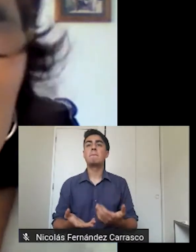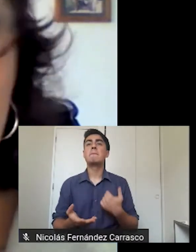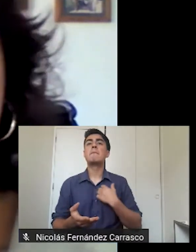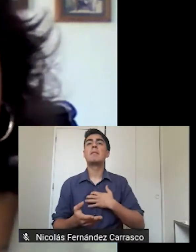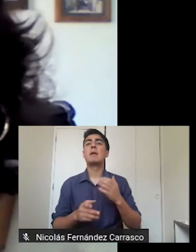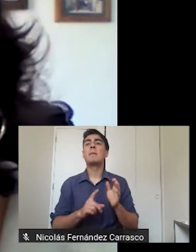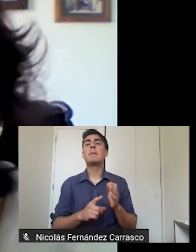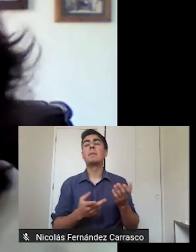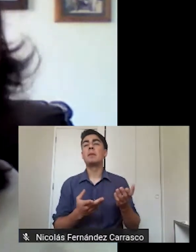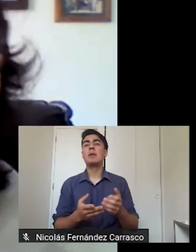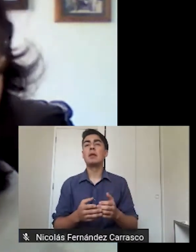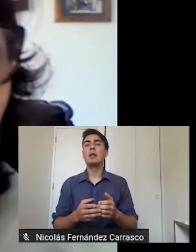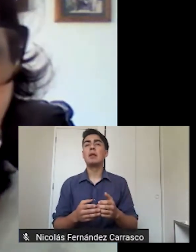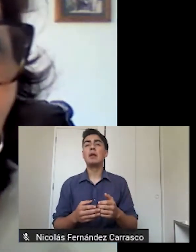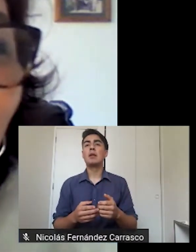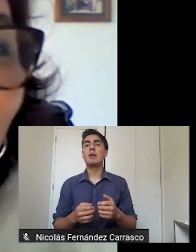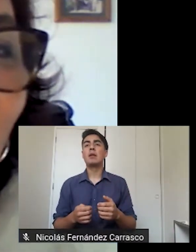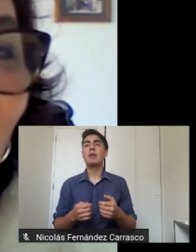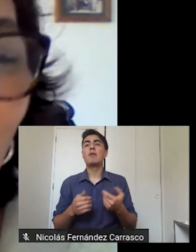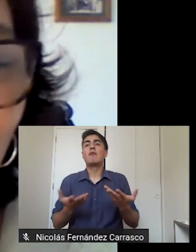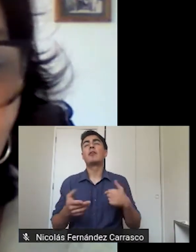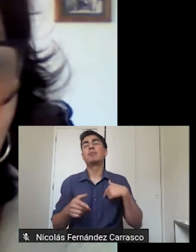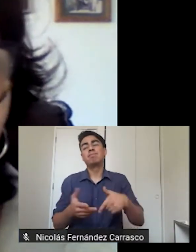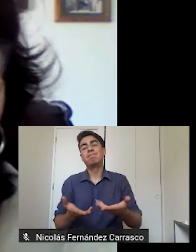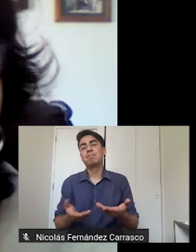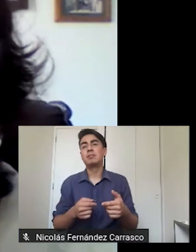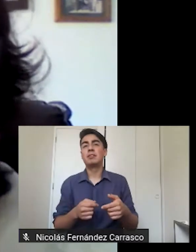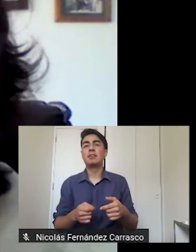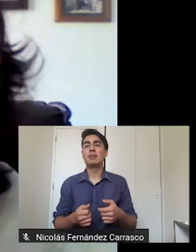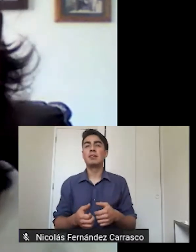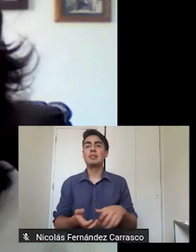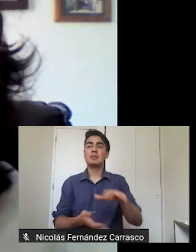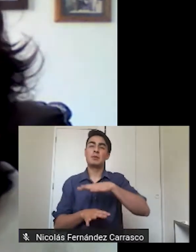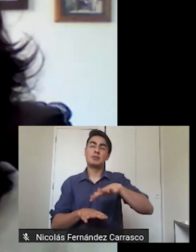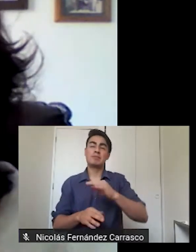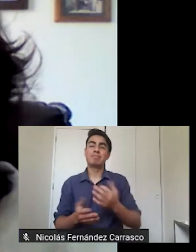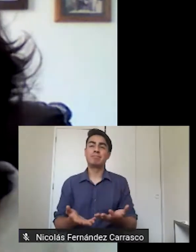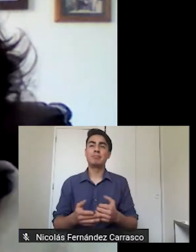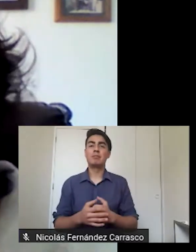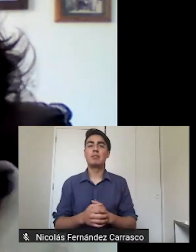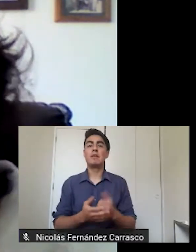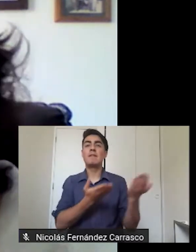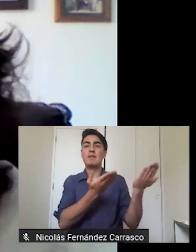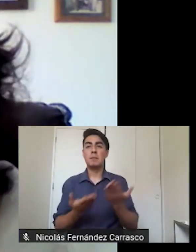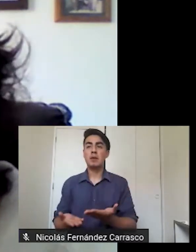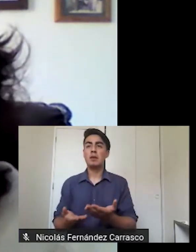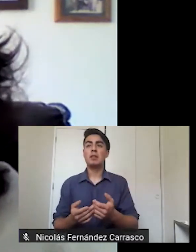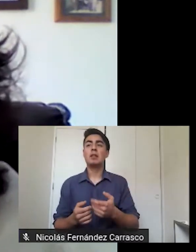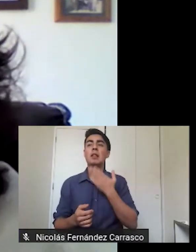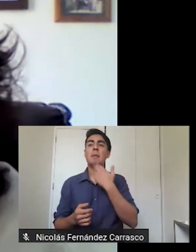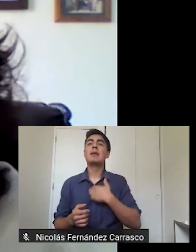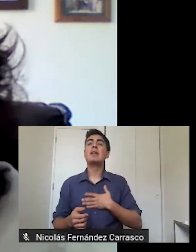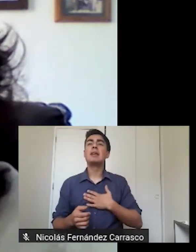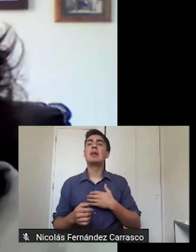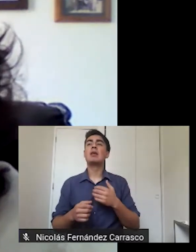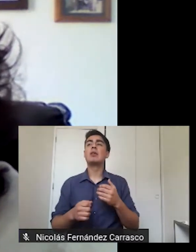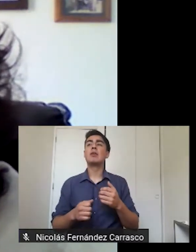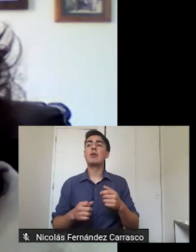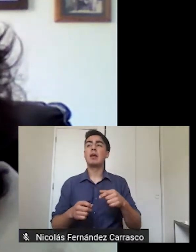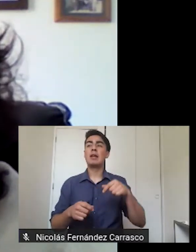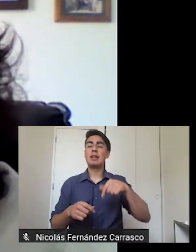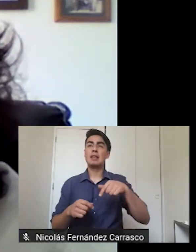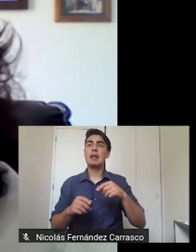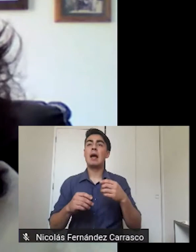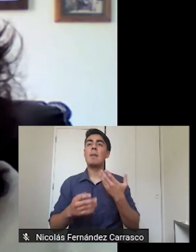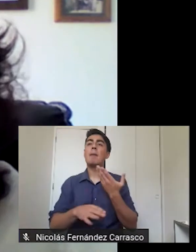pero bueno, es lo que nos ha tocado en esta vida. Así que bienvenida. También quiero aprovechar este